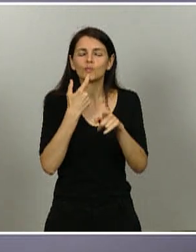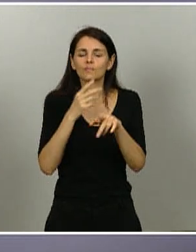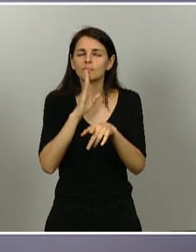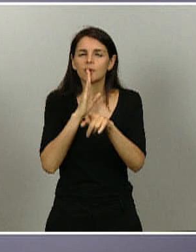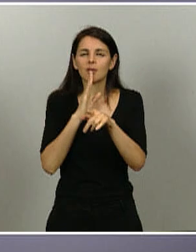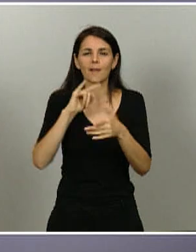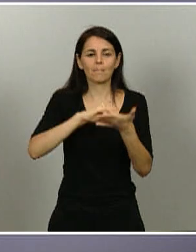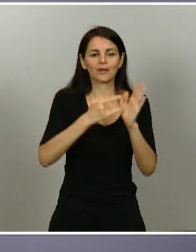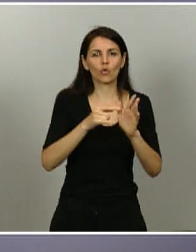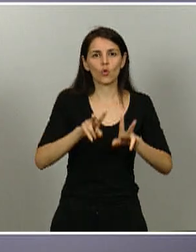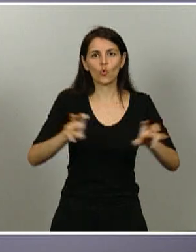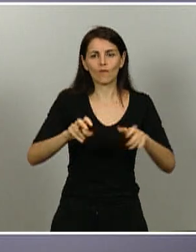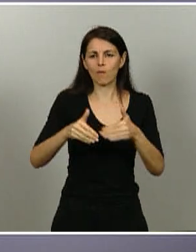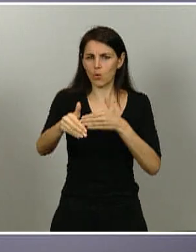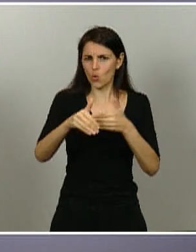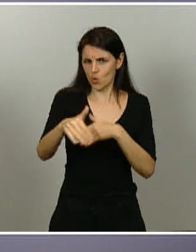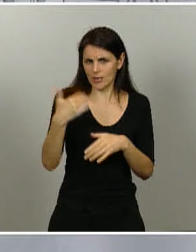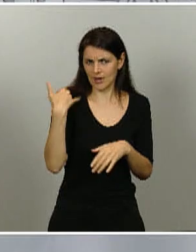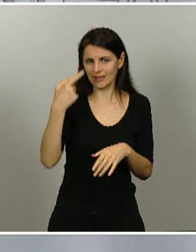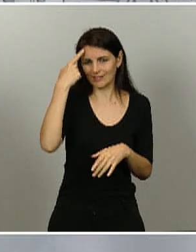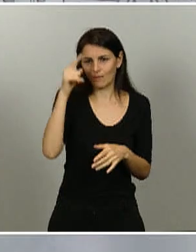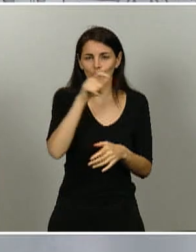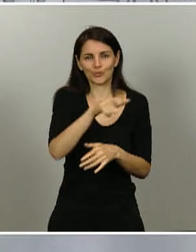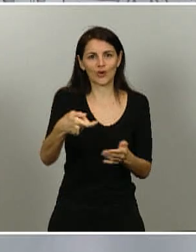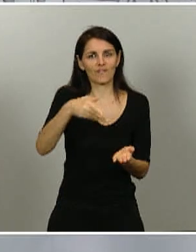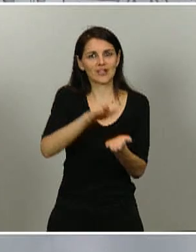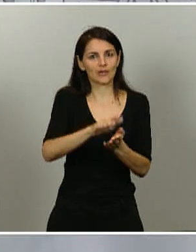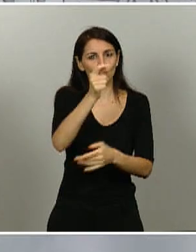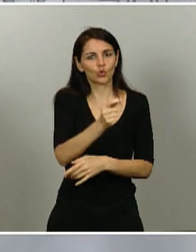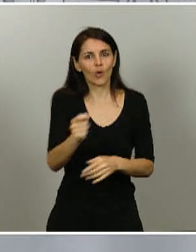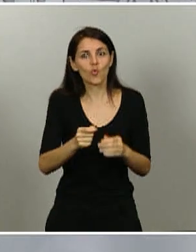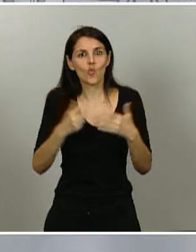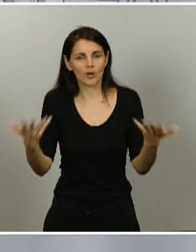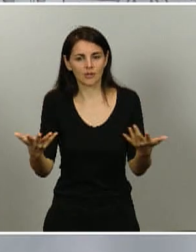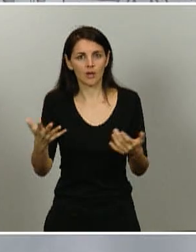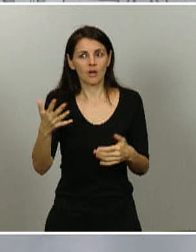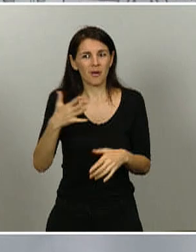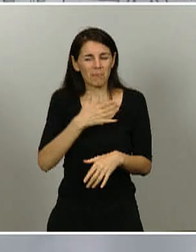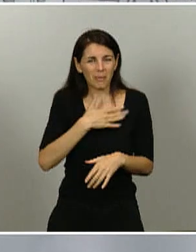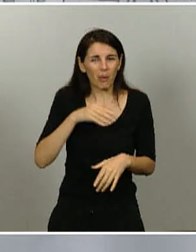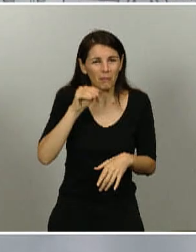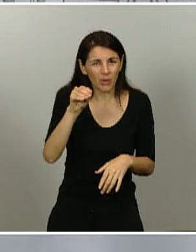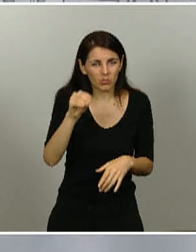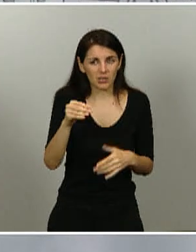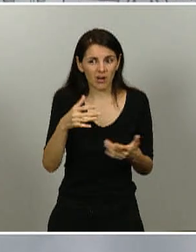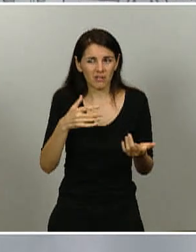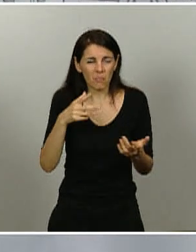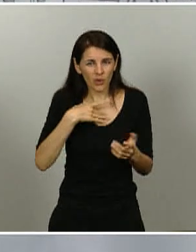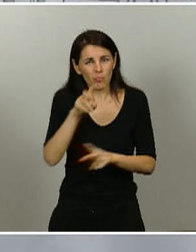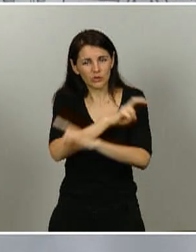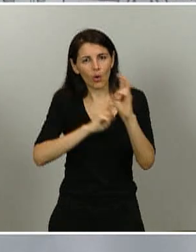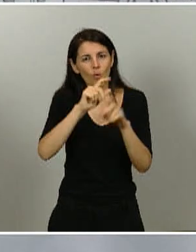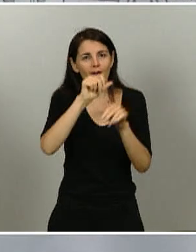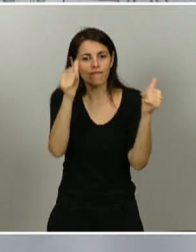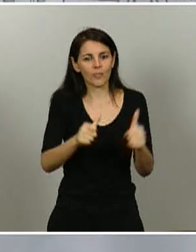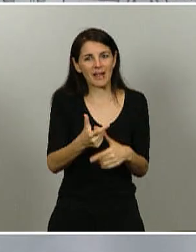de fallecidos totales, pero mientras tanto diariamente no hay una manera más sencilla para explicar esto a los medios y al público en general para que se pueda entender lo que